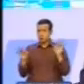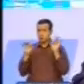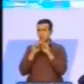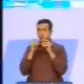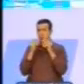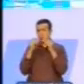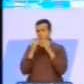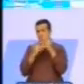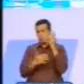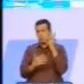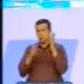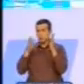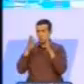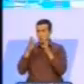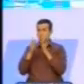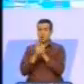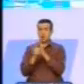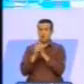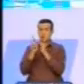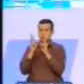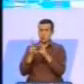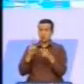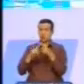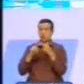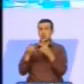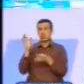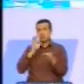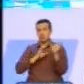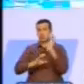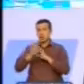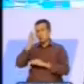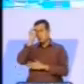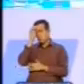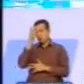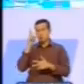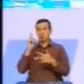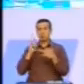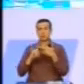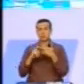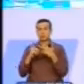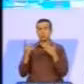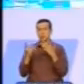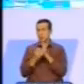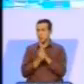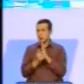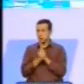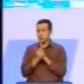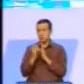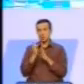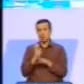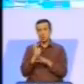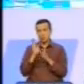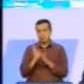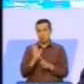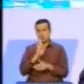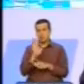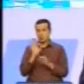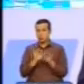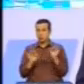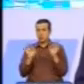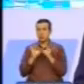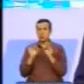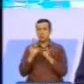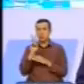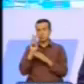muchos aspectos. Apostar al talento humano, a la ciencia, al conocimiento, a estas potencialidades de los ecuatorianos es correcto. Haber